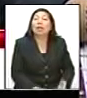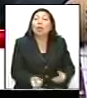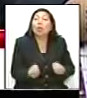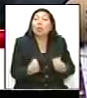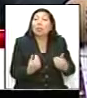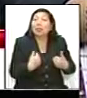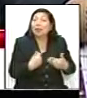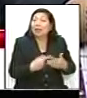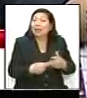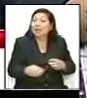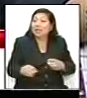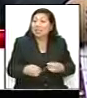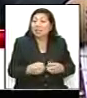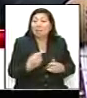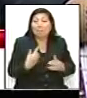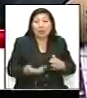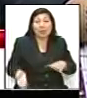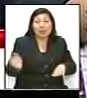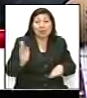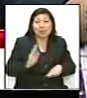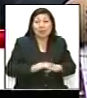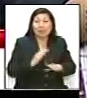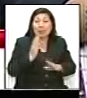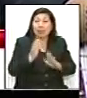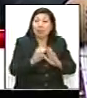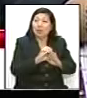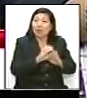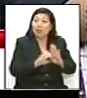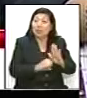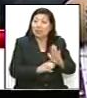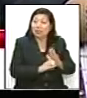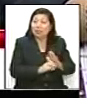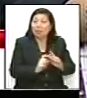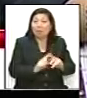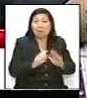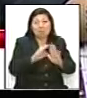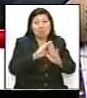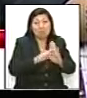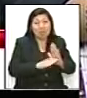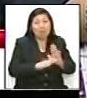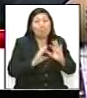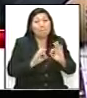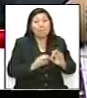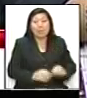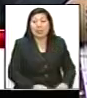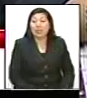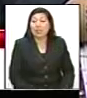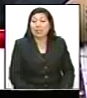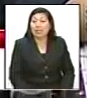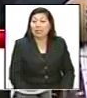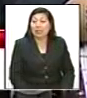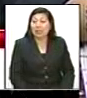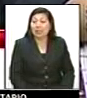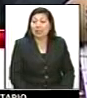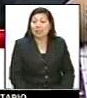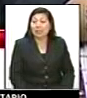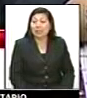intervención por encima del mandato constitucional, la menos gravosa. No sé si me dejo